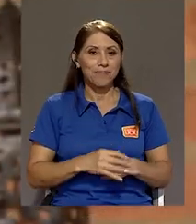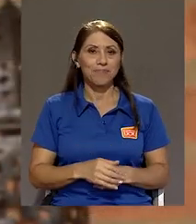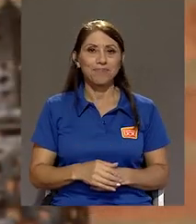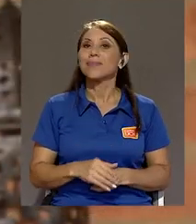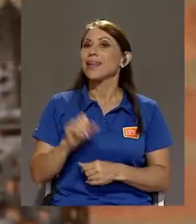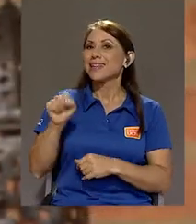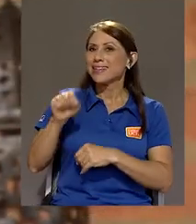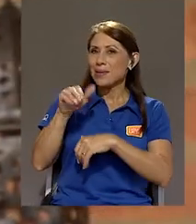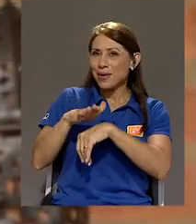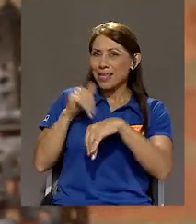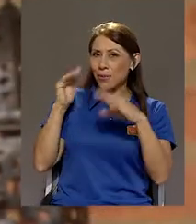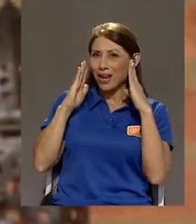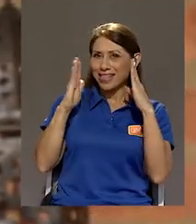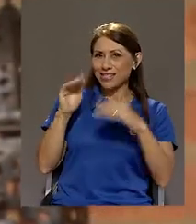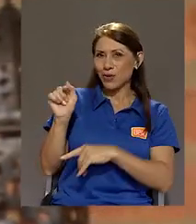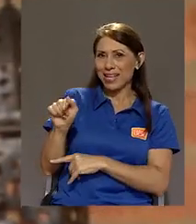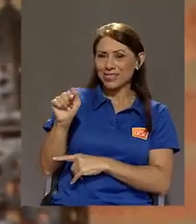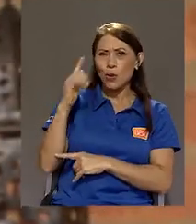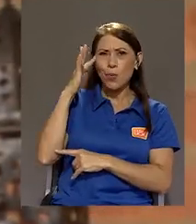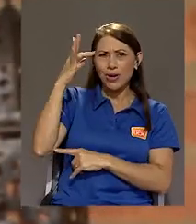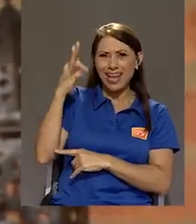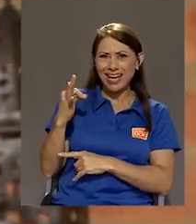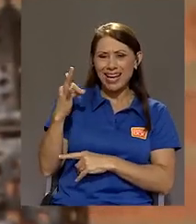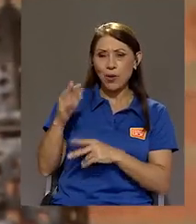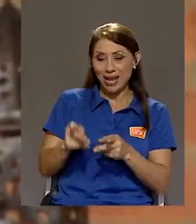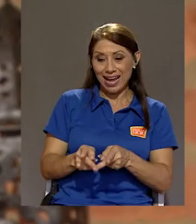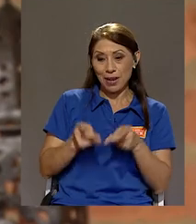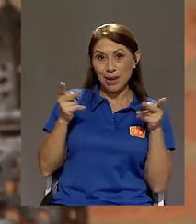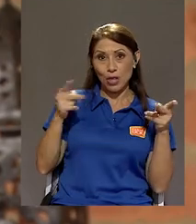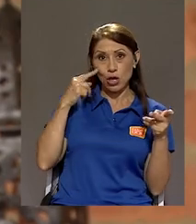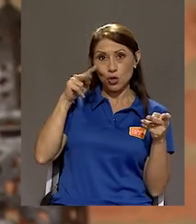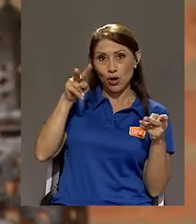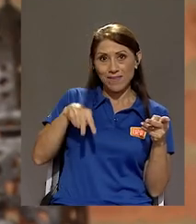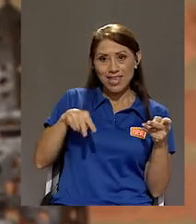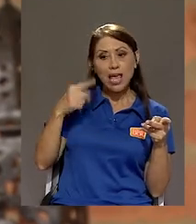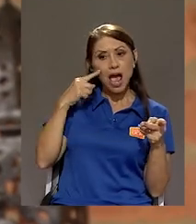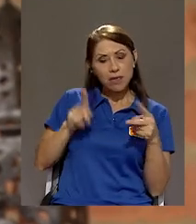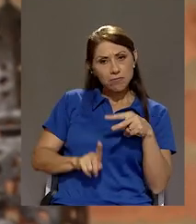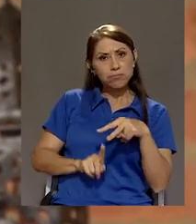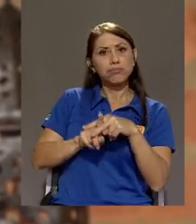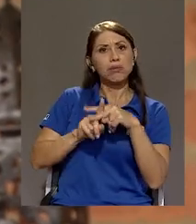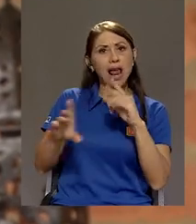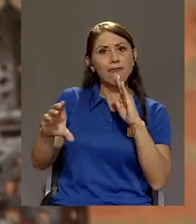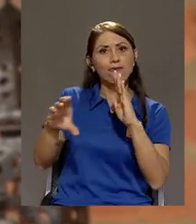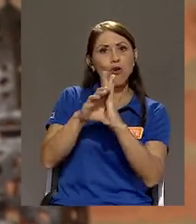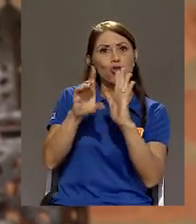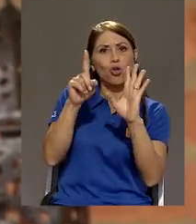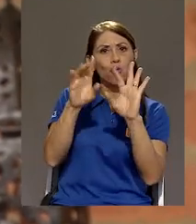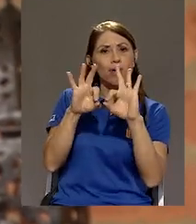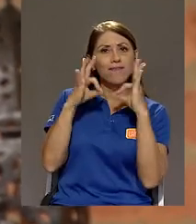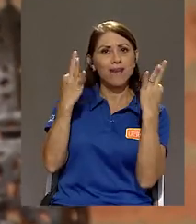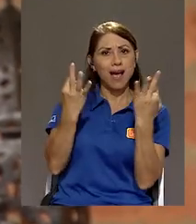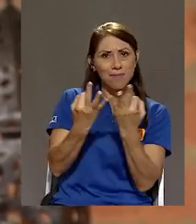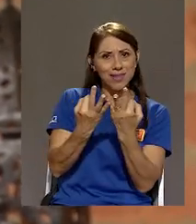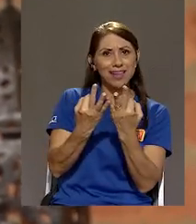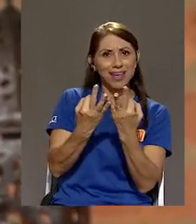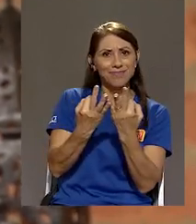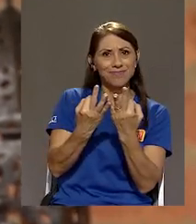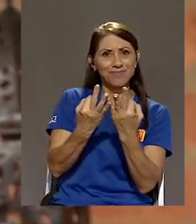Me llamó mucho la atención esa nota, porque creo que en el periódico donde la vi, lo que sale es la foto de la familia, ¿verdad? A donde hay una